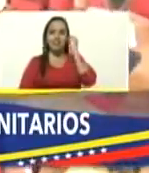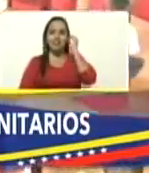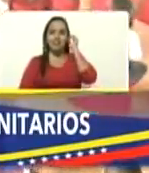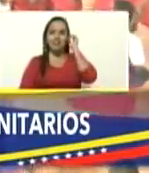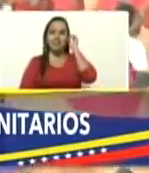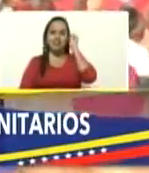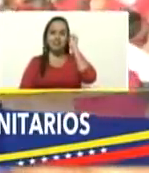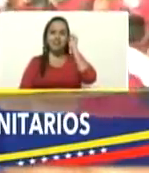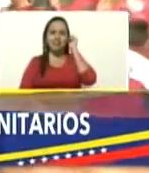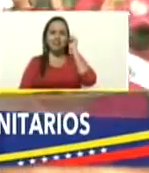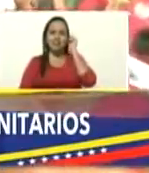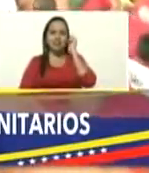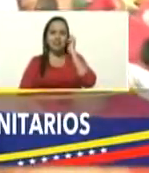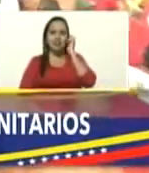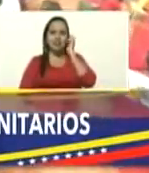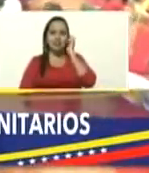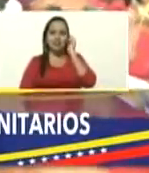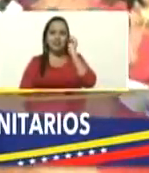¿Qué, qué, qué, qué?